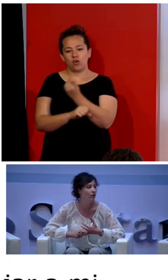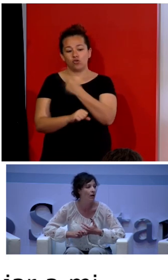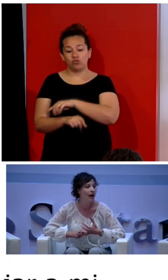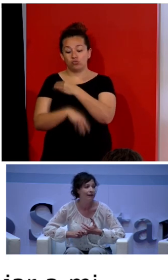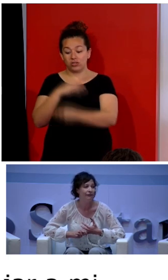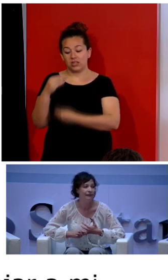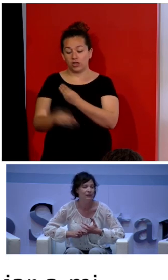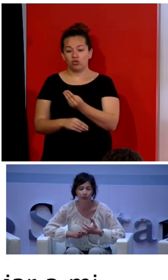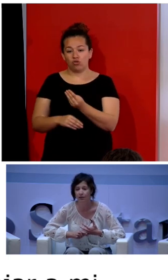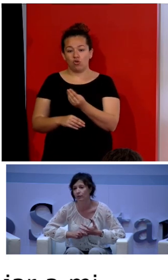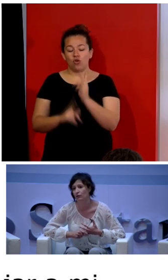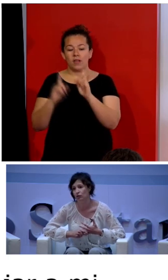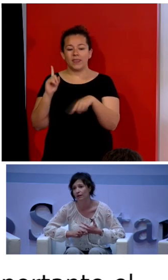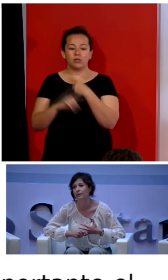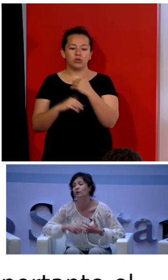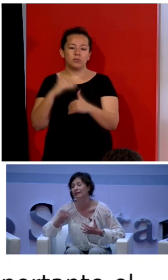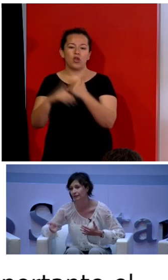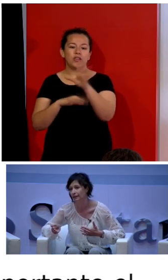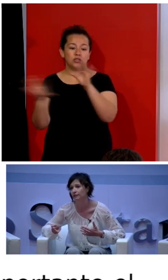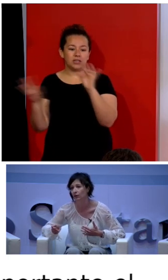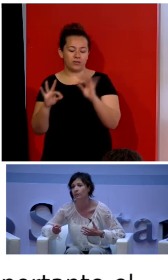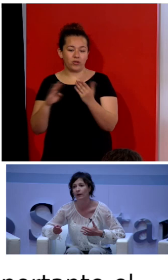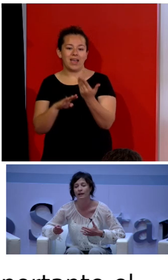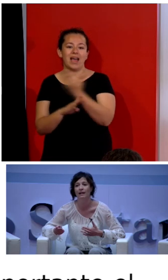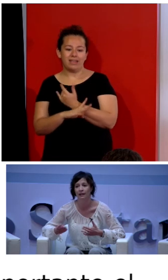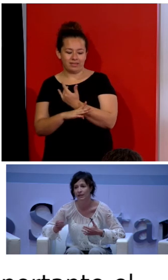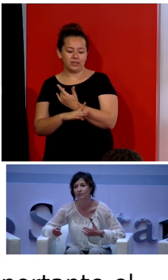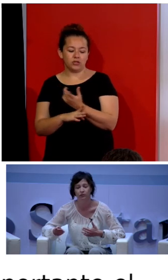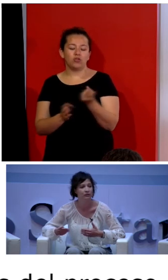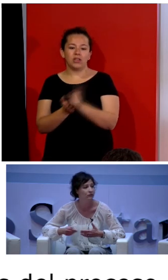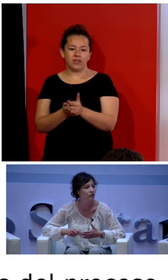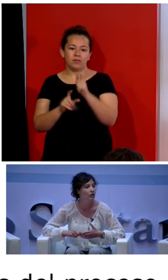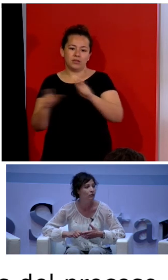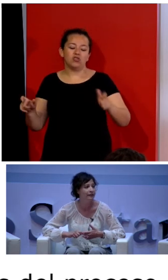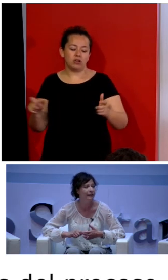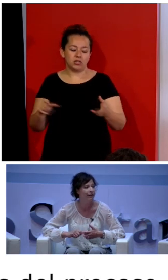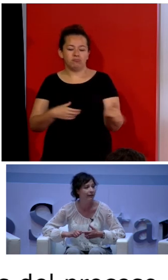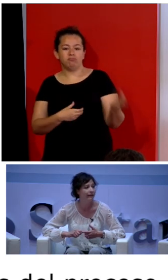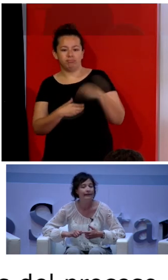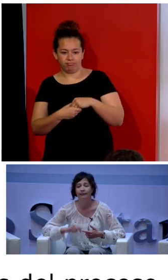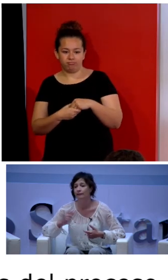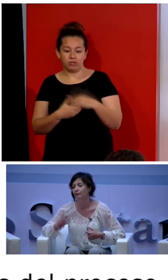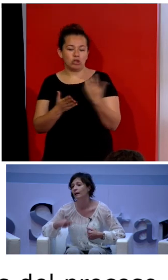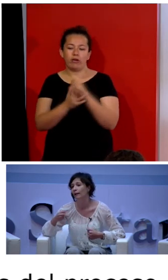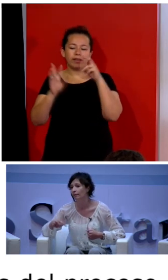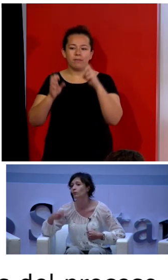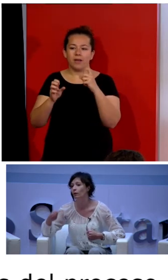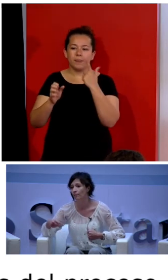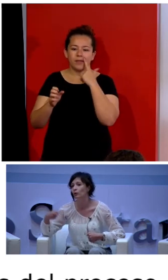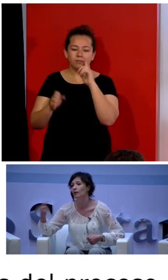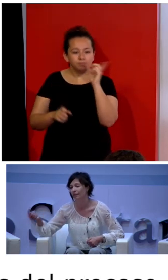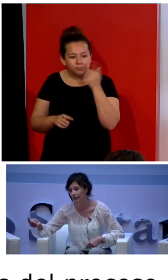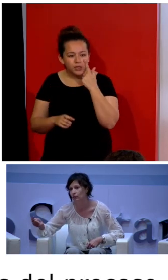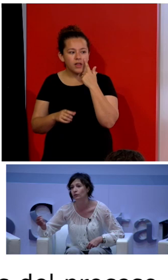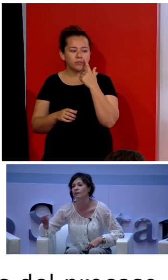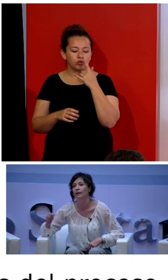realizado después del proceso selectivo y antes de que se incorporaran a las personas, ¿no? Todo el tema de identificar el círculo de